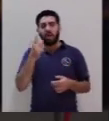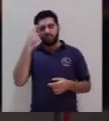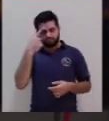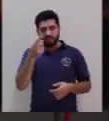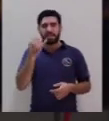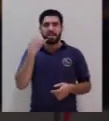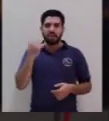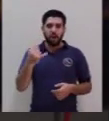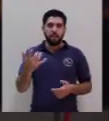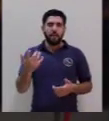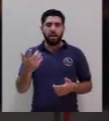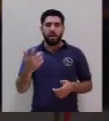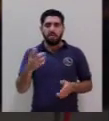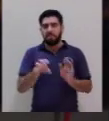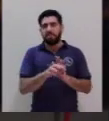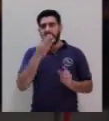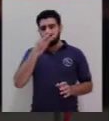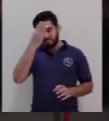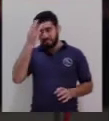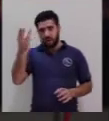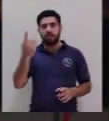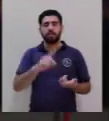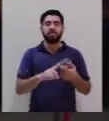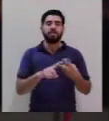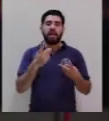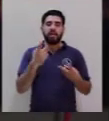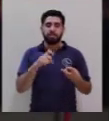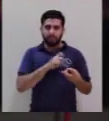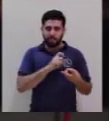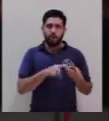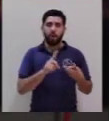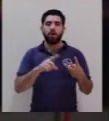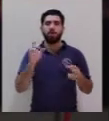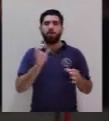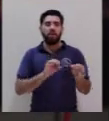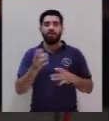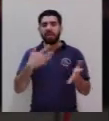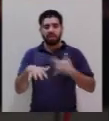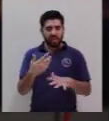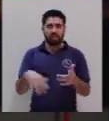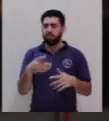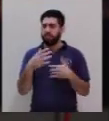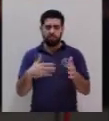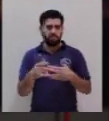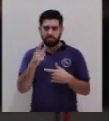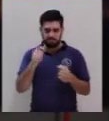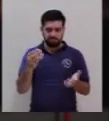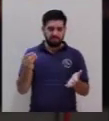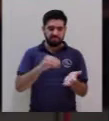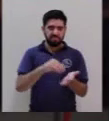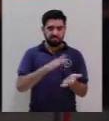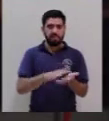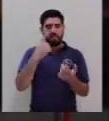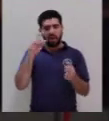También no importa el idioma nacional que hablemos, los organizadores gráficos sirven para